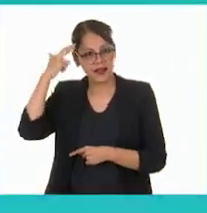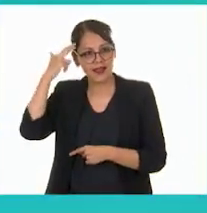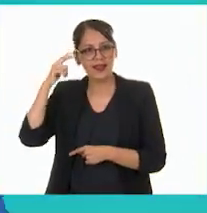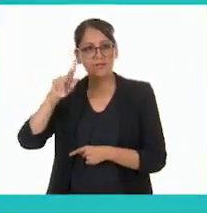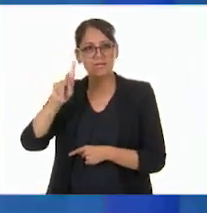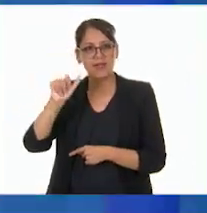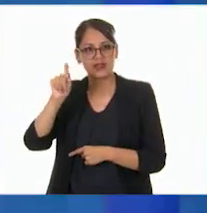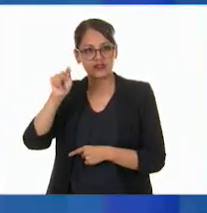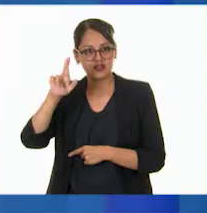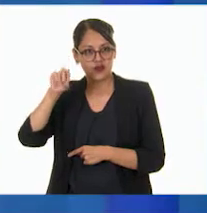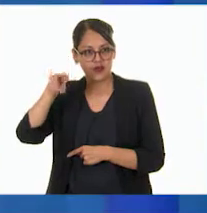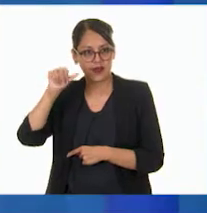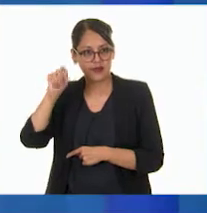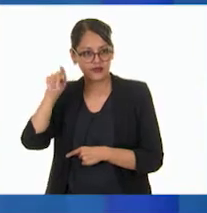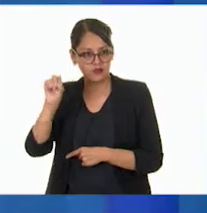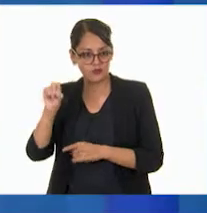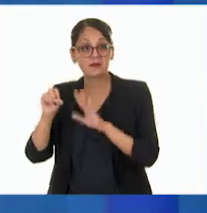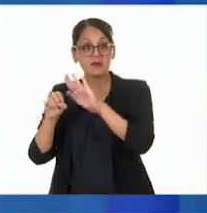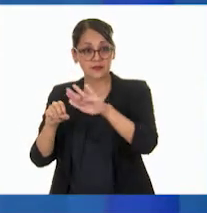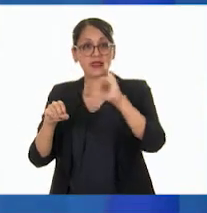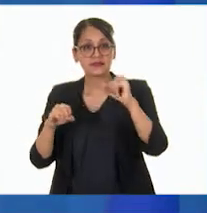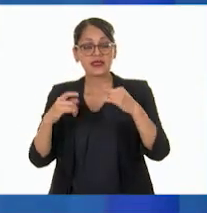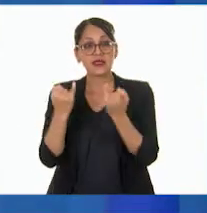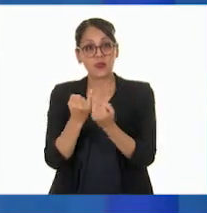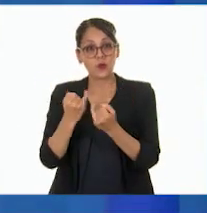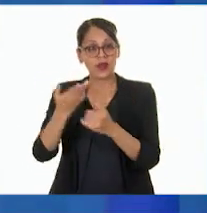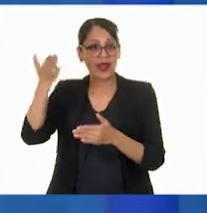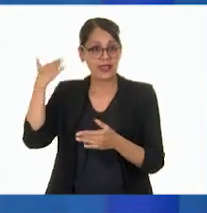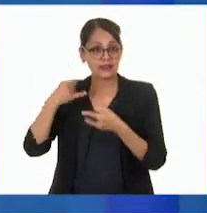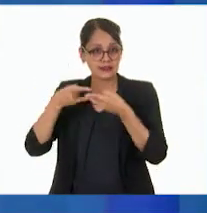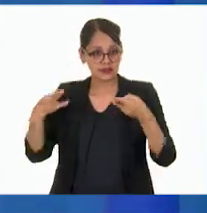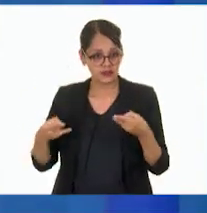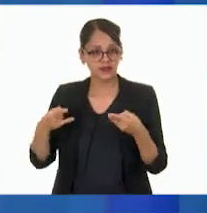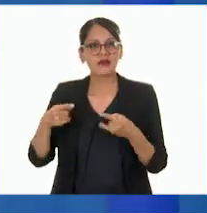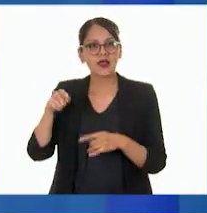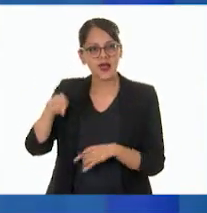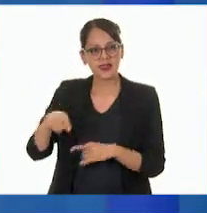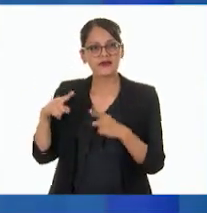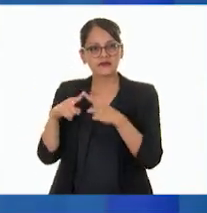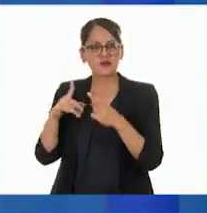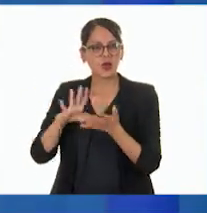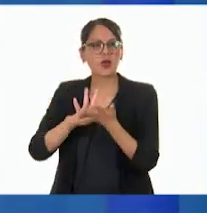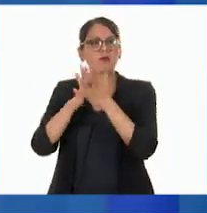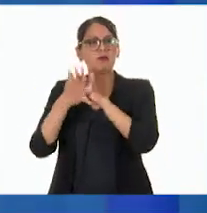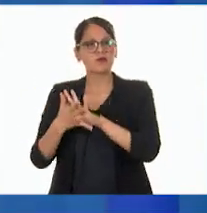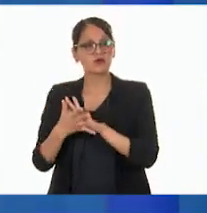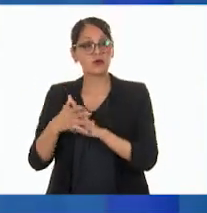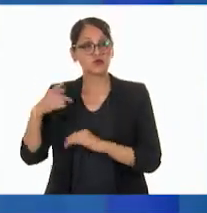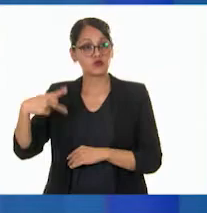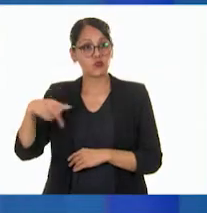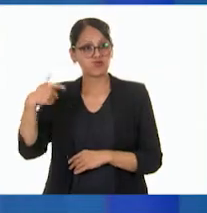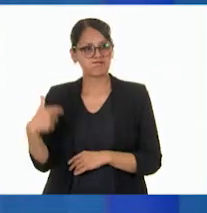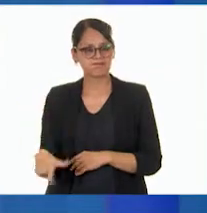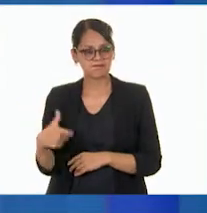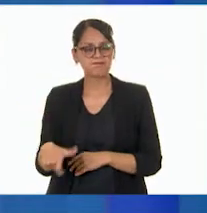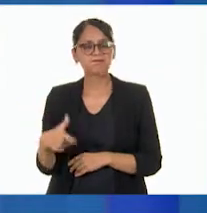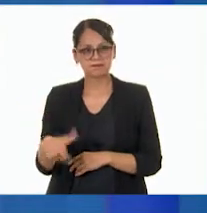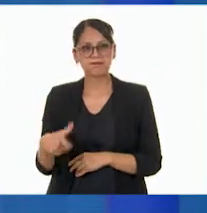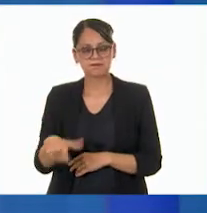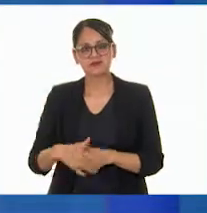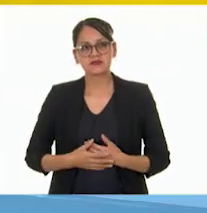Otra característica es que la Iglesia Novohispana consiguió con el tiempo ser una institución muy rica económicamente